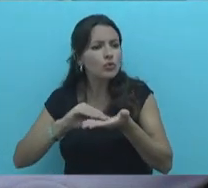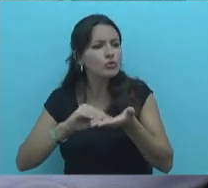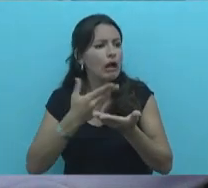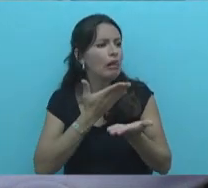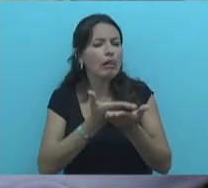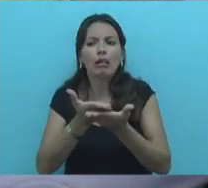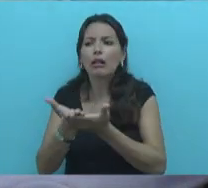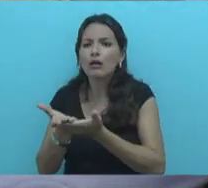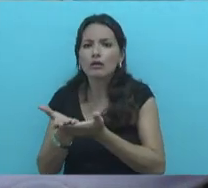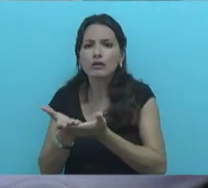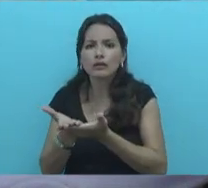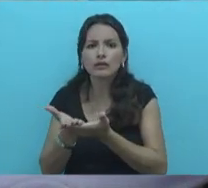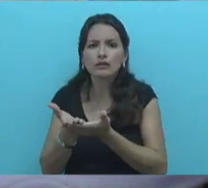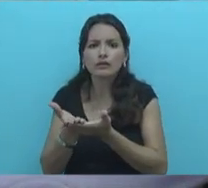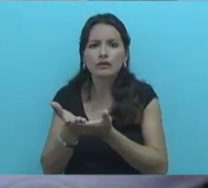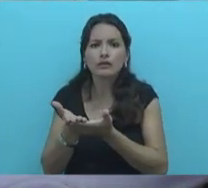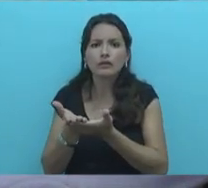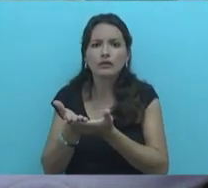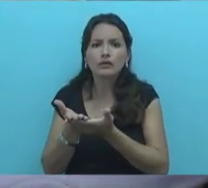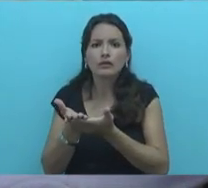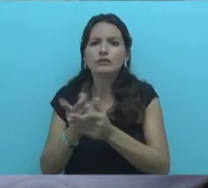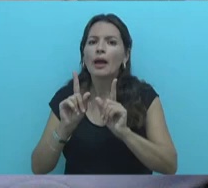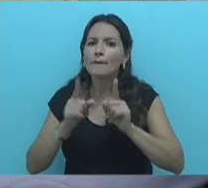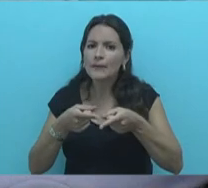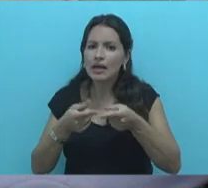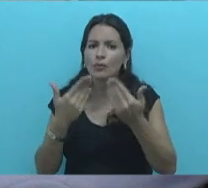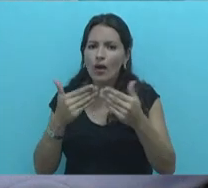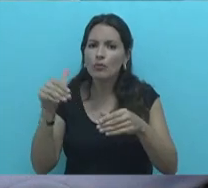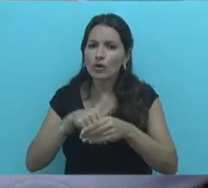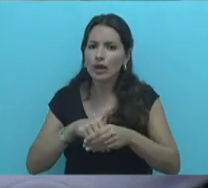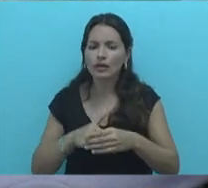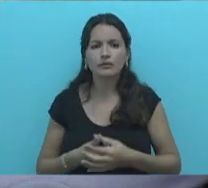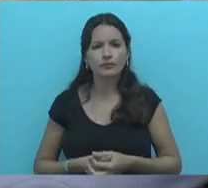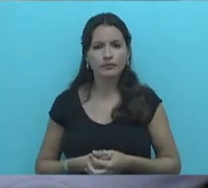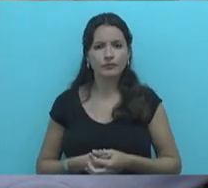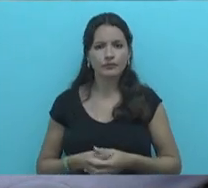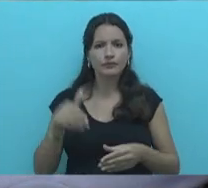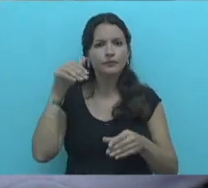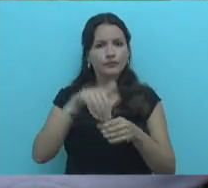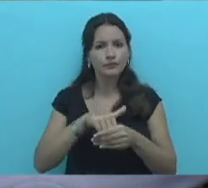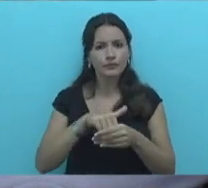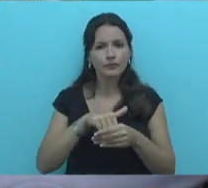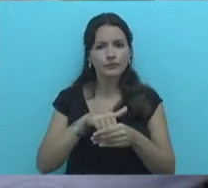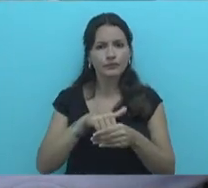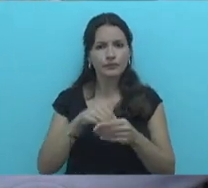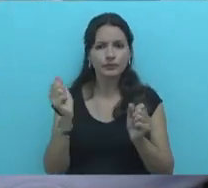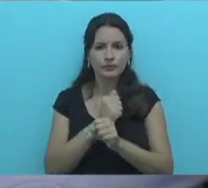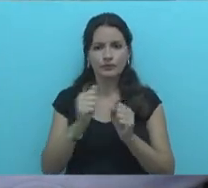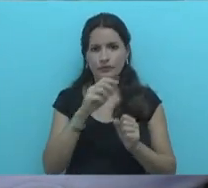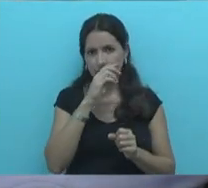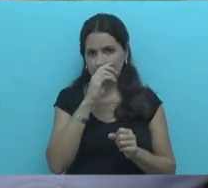de los miembros de esta Cámara que emitan un voto favorable. A votación el proyecto en consideración.